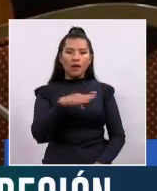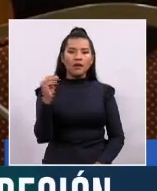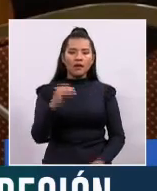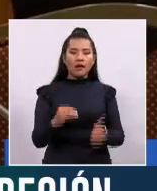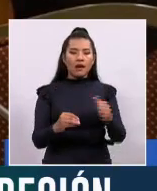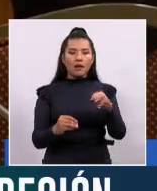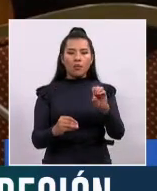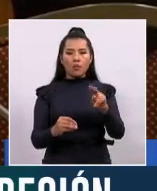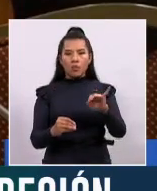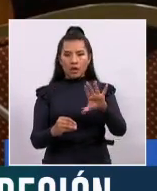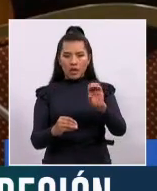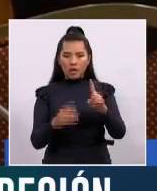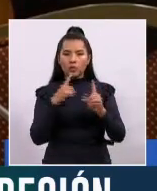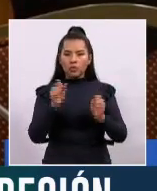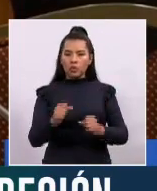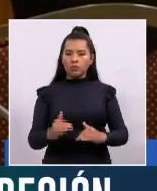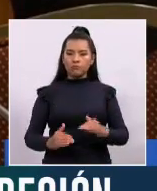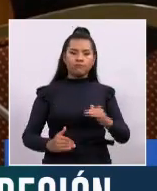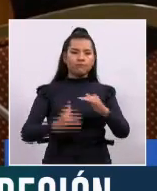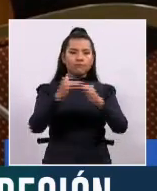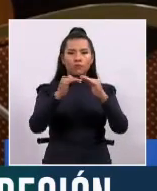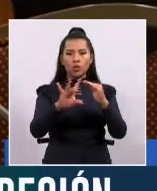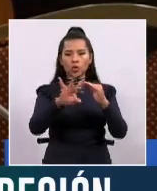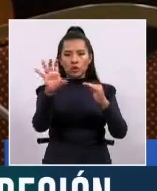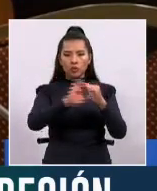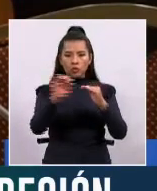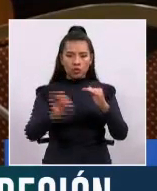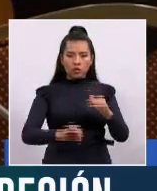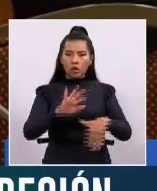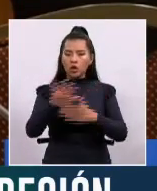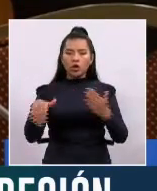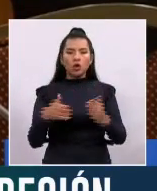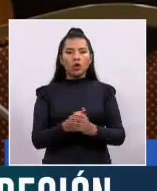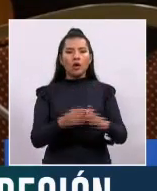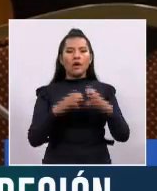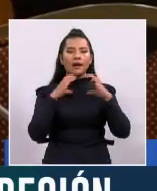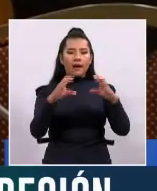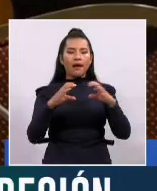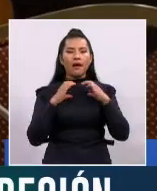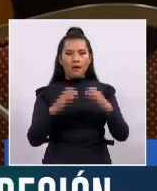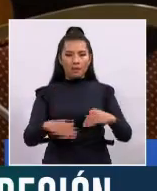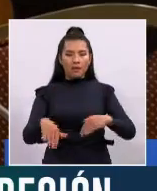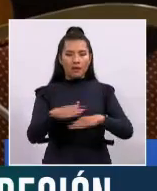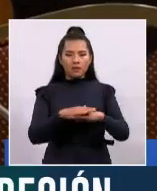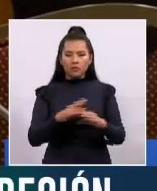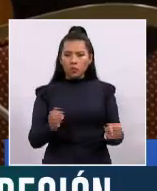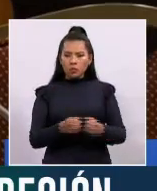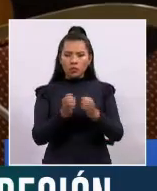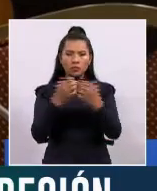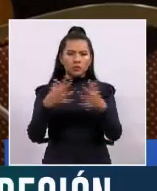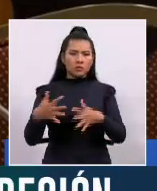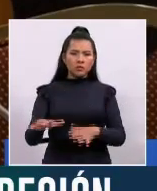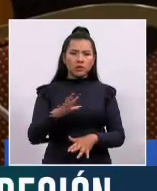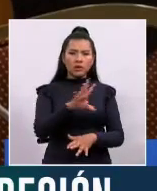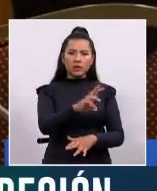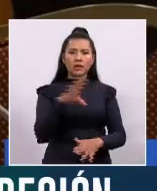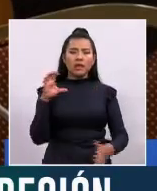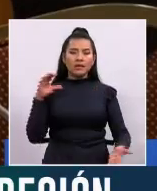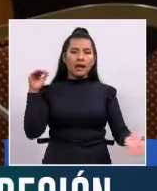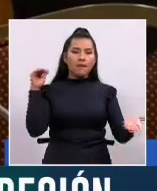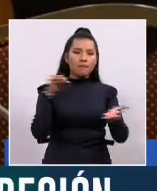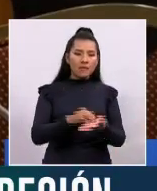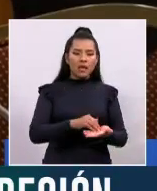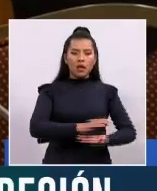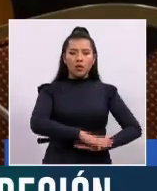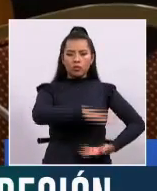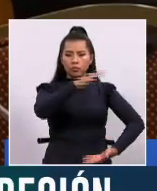al 85% de su capacidad, con lo que estaremos produciendo cerca de 600.000